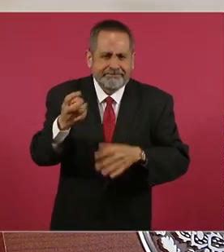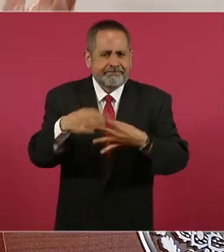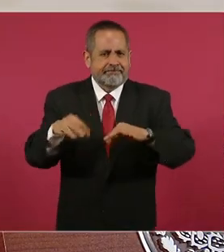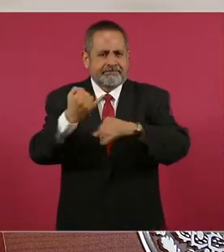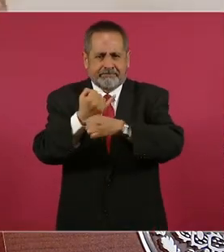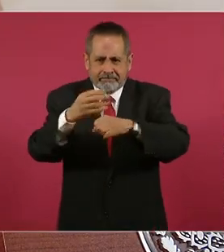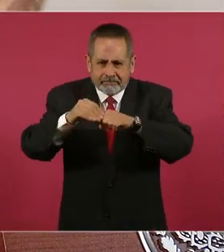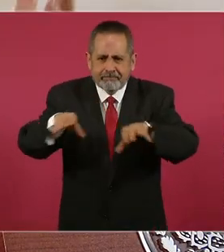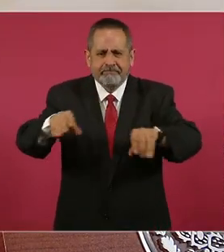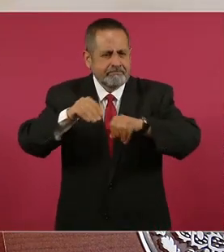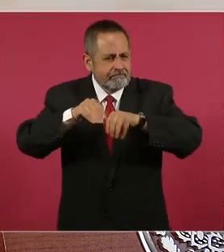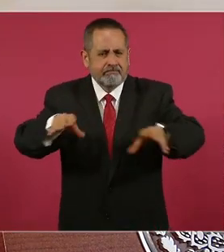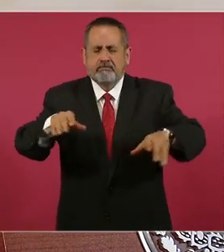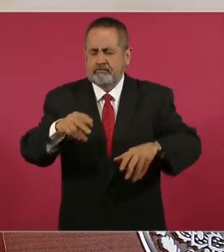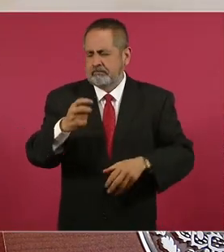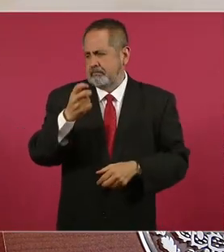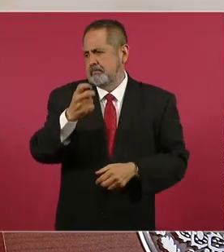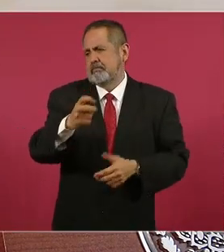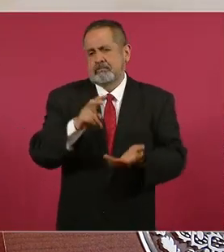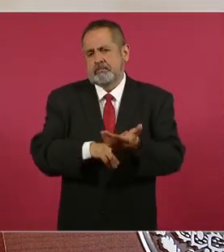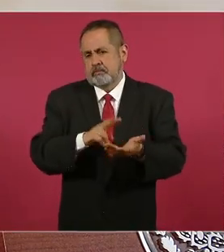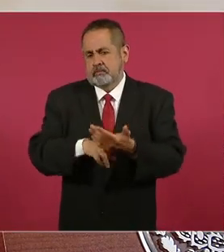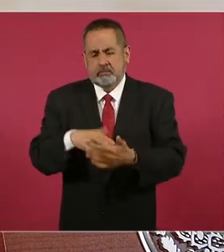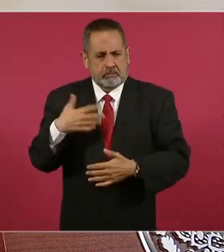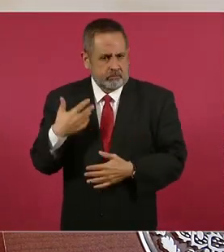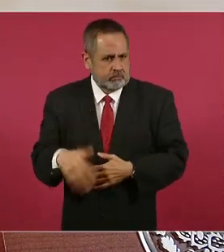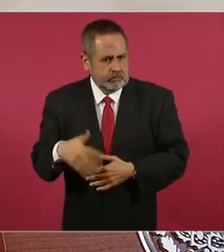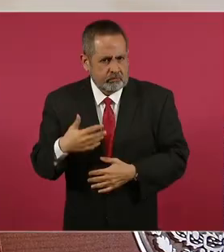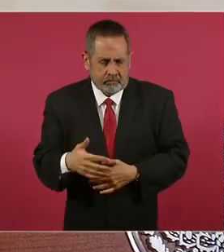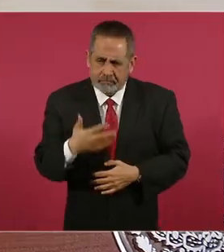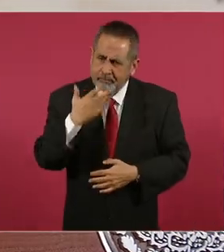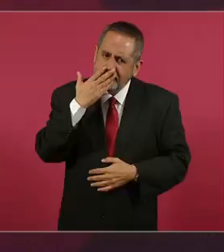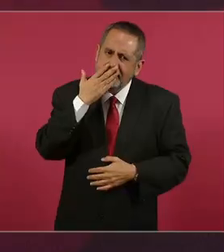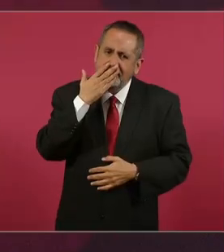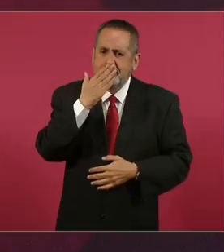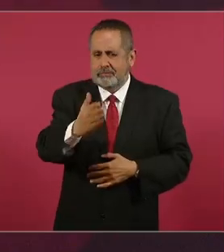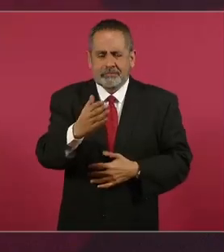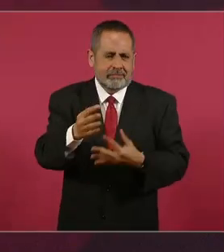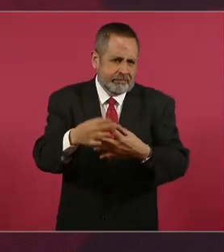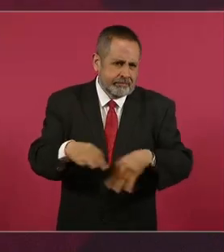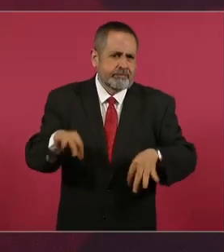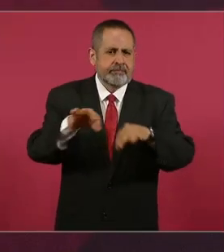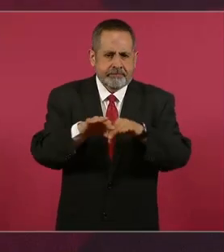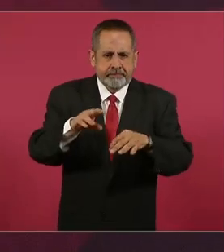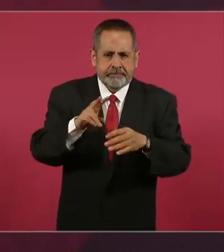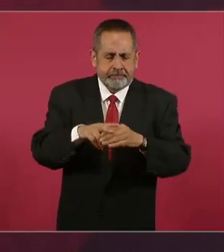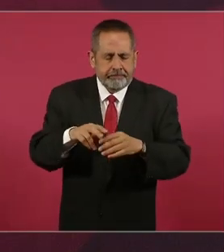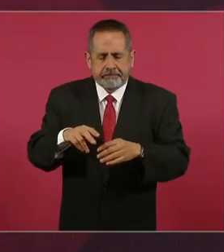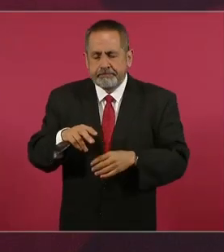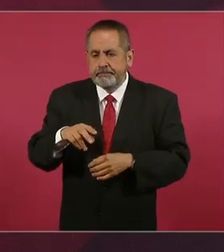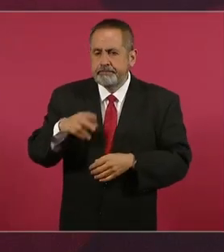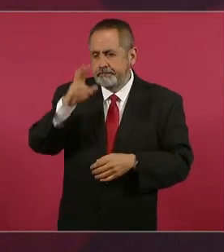Ya es una labor sublime, de primera,